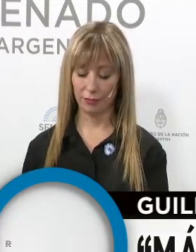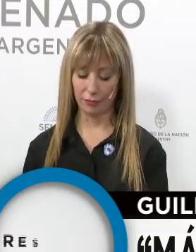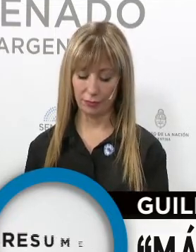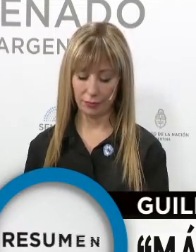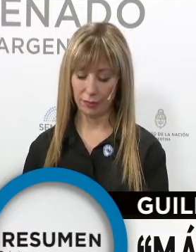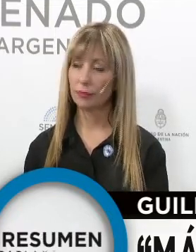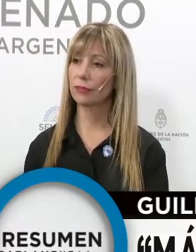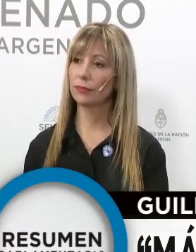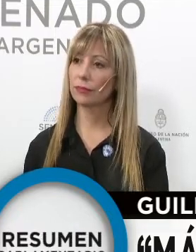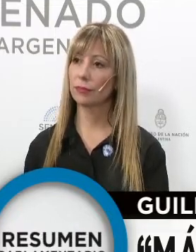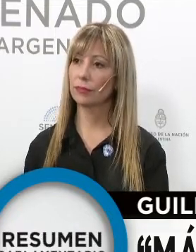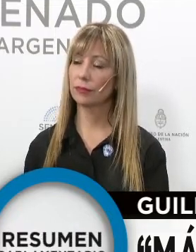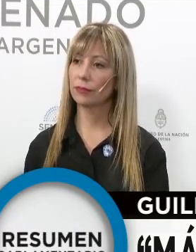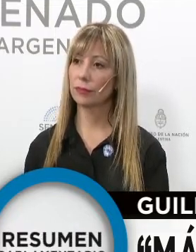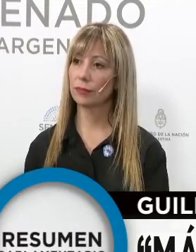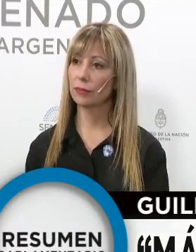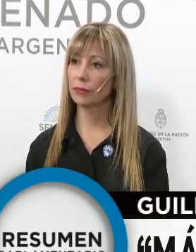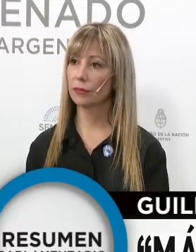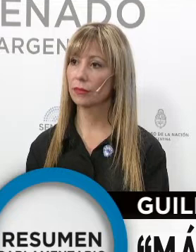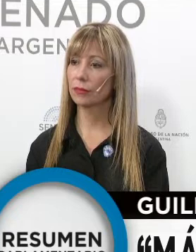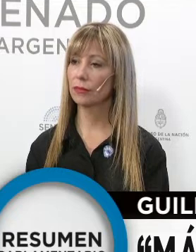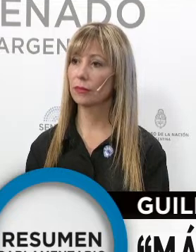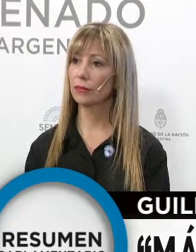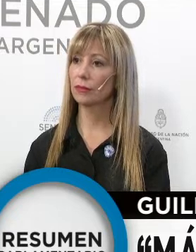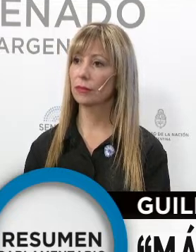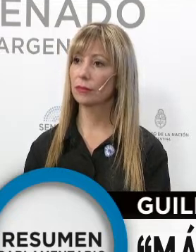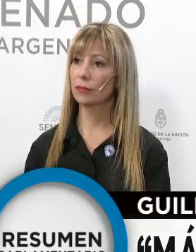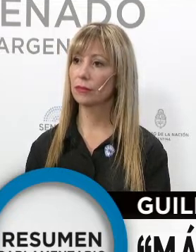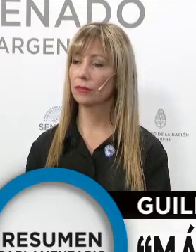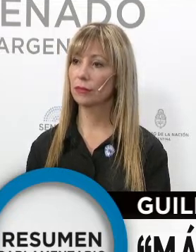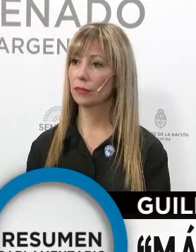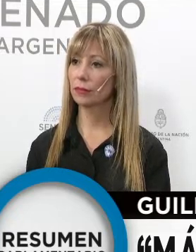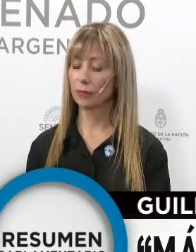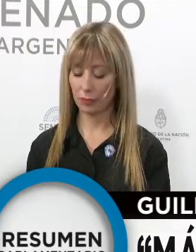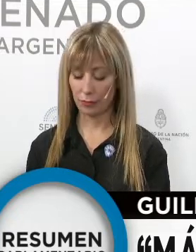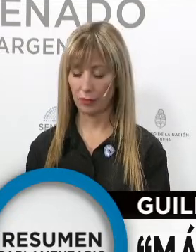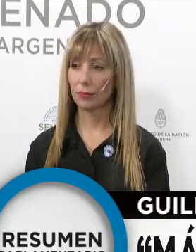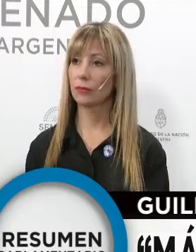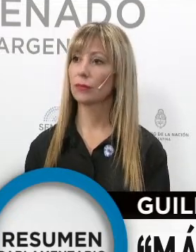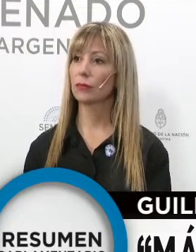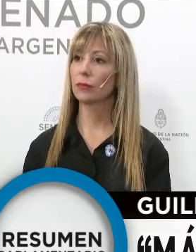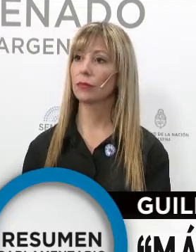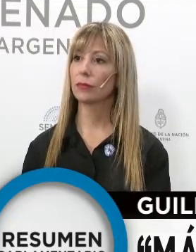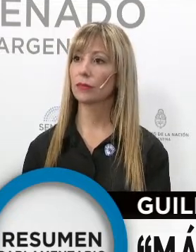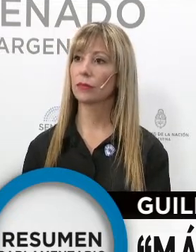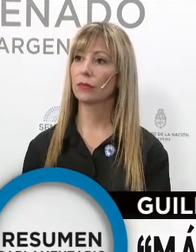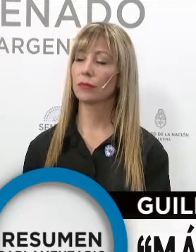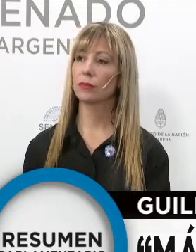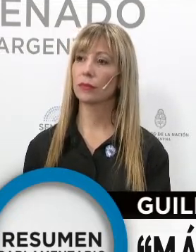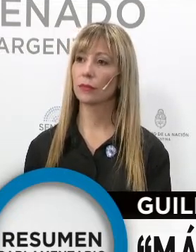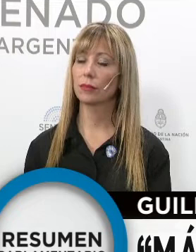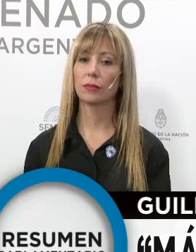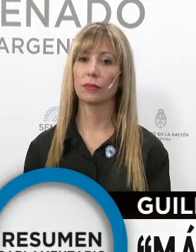de diario, de noticiero, conflictos entre padres que se han llevado los hijos y, bueno, que tienen que tener intervención de la Corte.